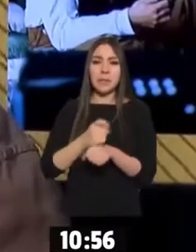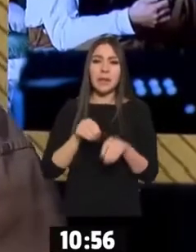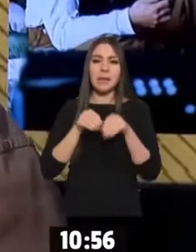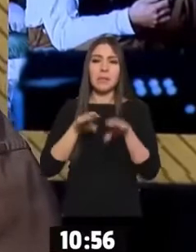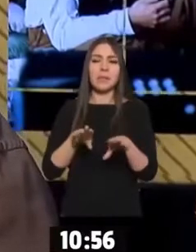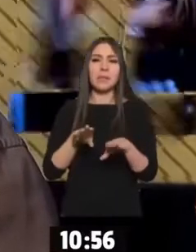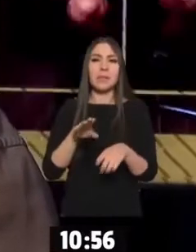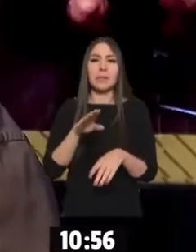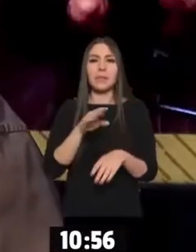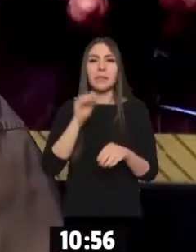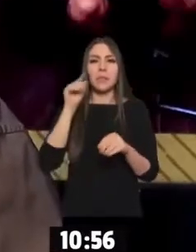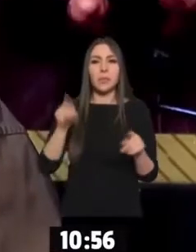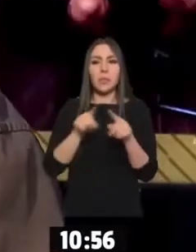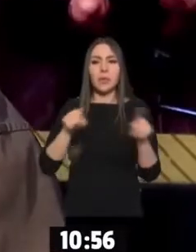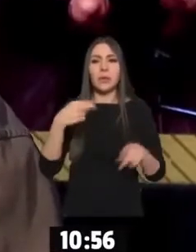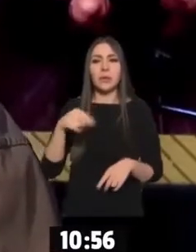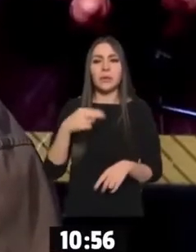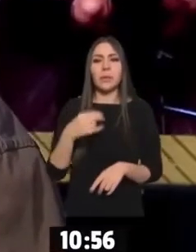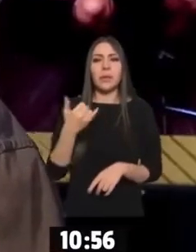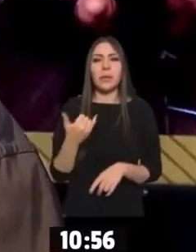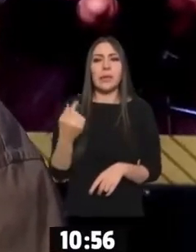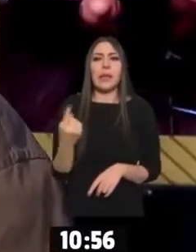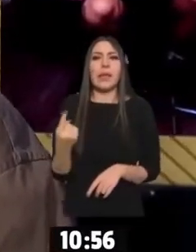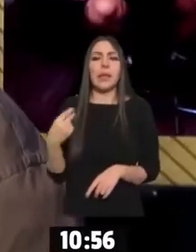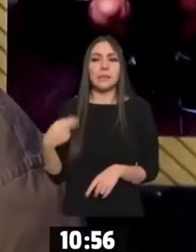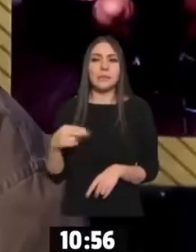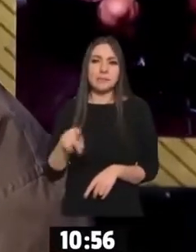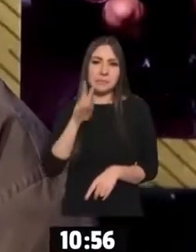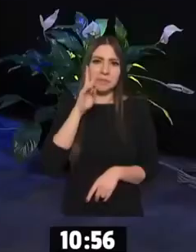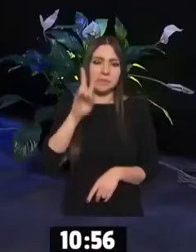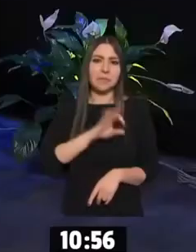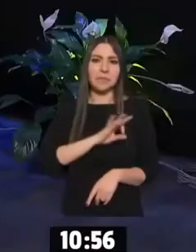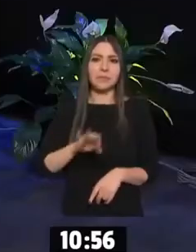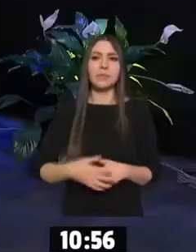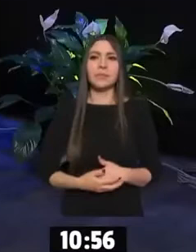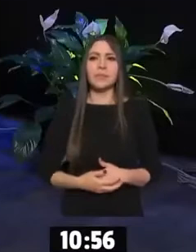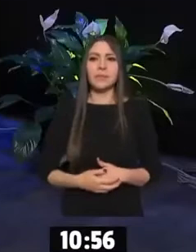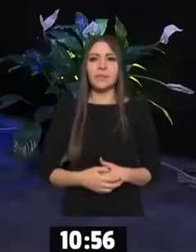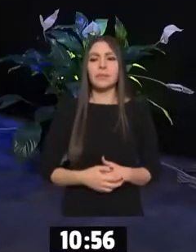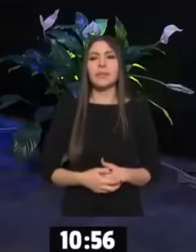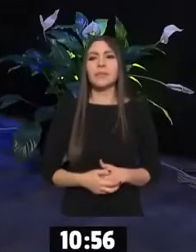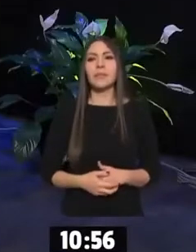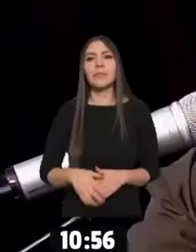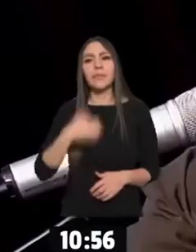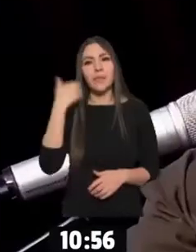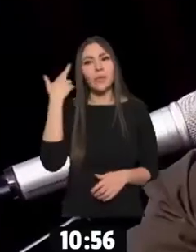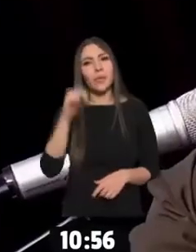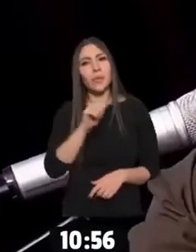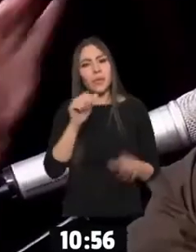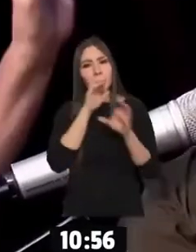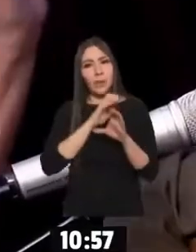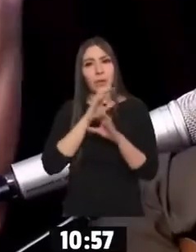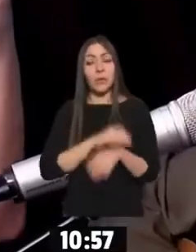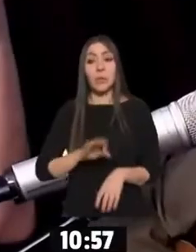las plataformas. Se llama Ike y lo pueden ver ahí. Oye, el Arturo, a mí me encantaría pegado. Oír otra rolita. Habrá tiempo,